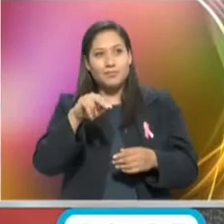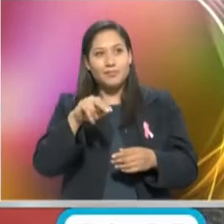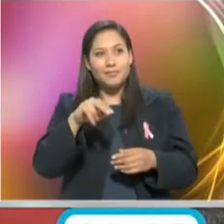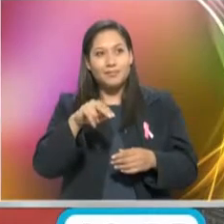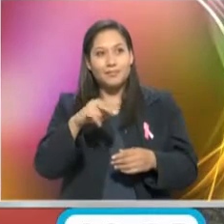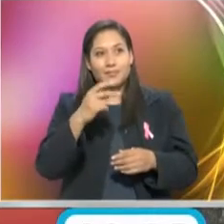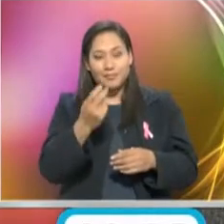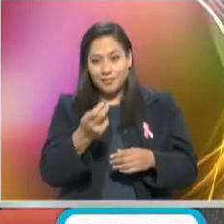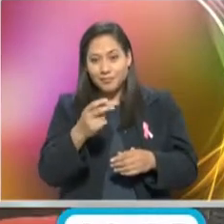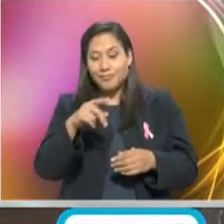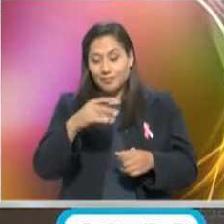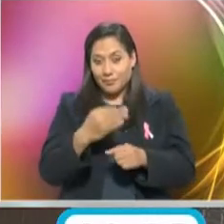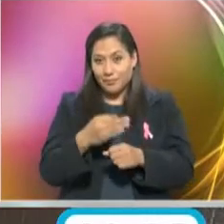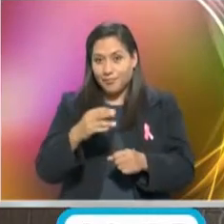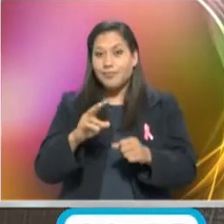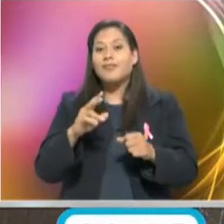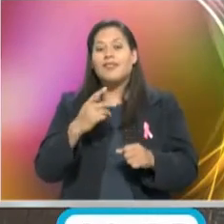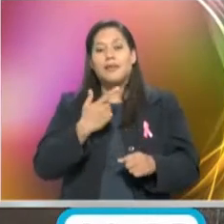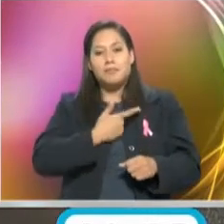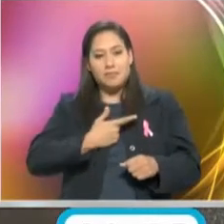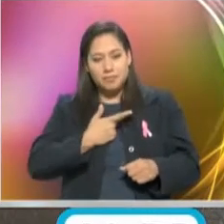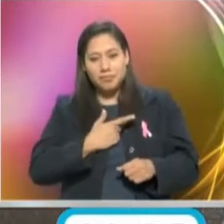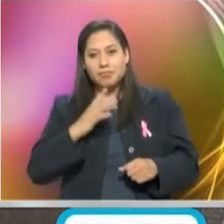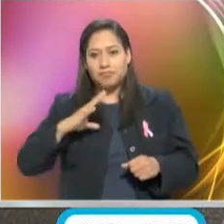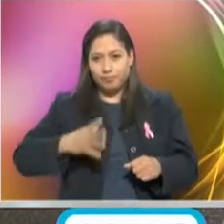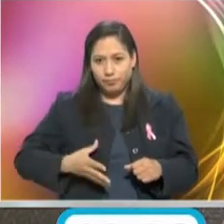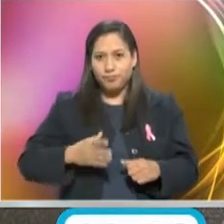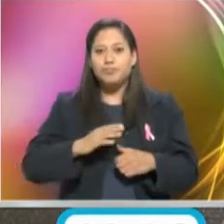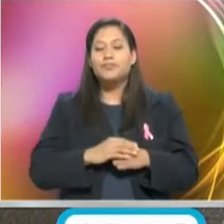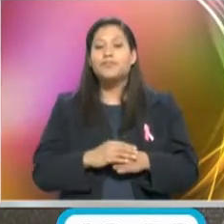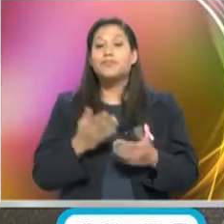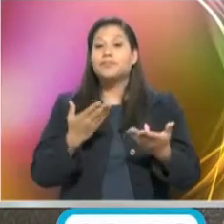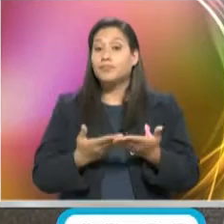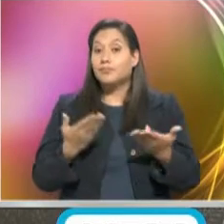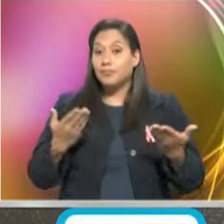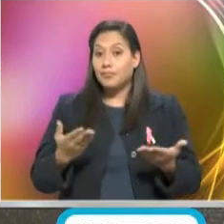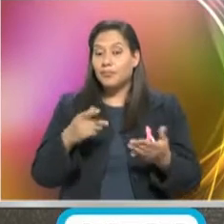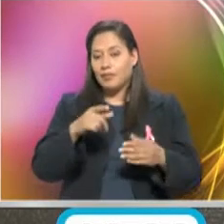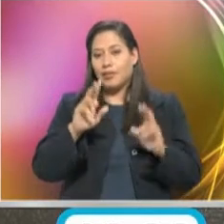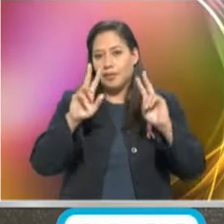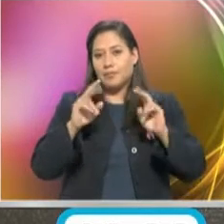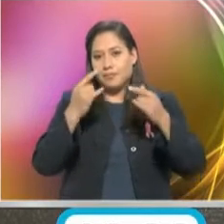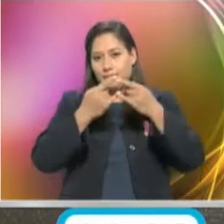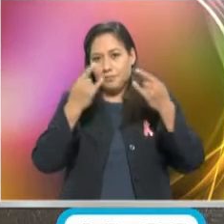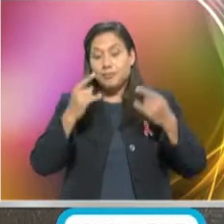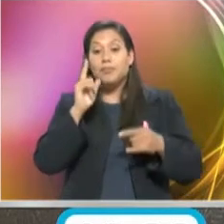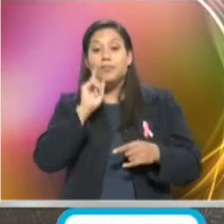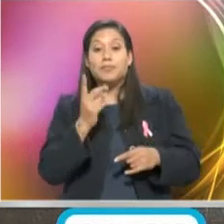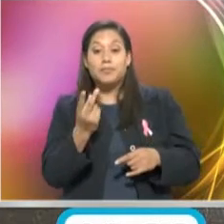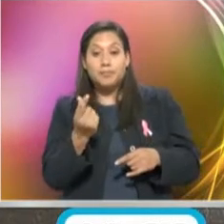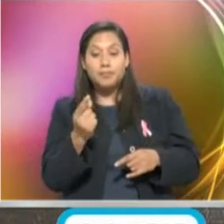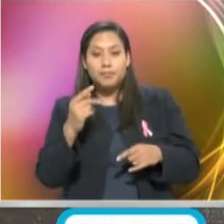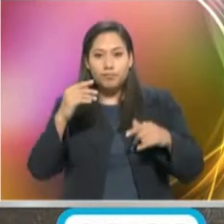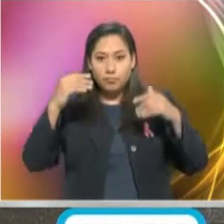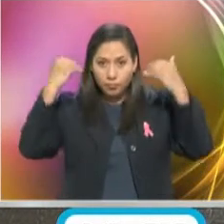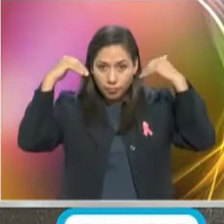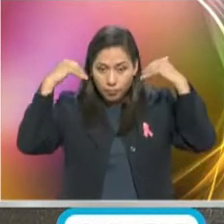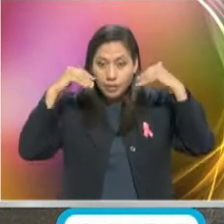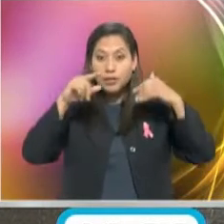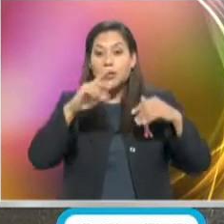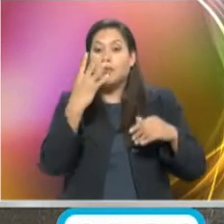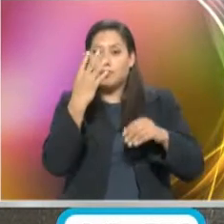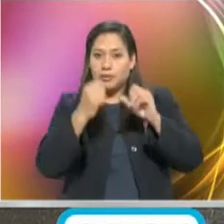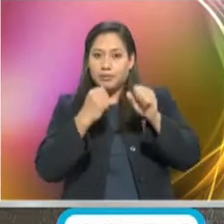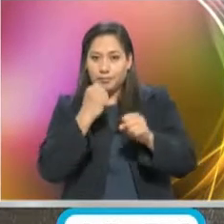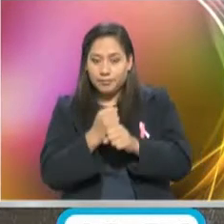justamente este espacio que vamos a dedicar me llena totalmente de orgullo presentar pues este caso, ¿no? Es una perra pastor belga de 4